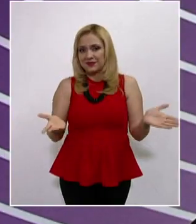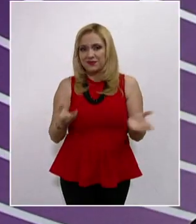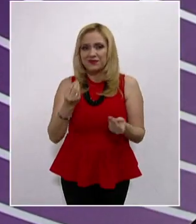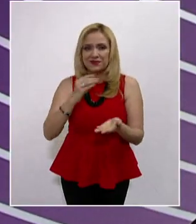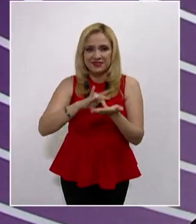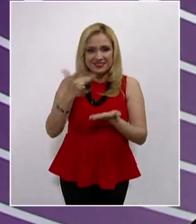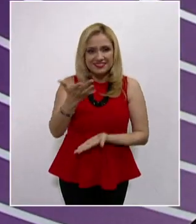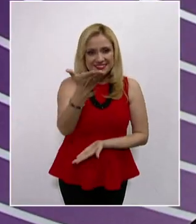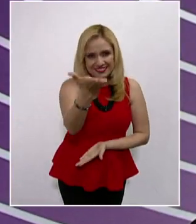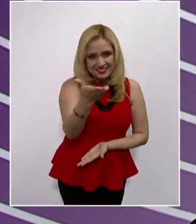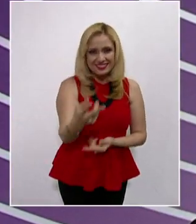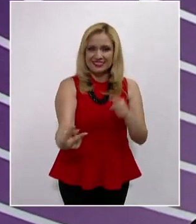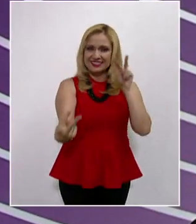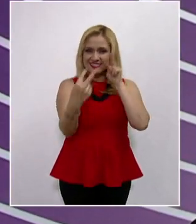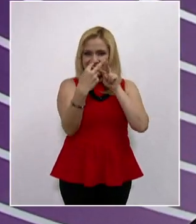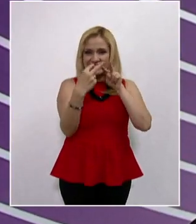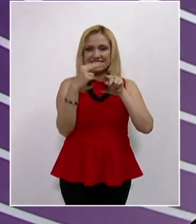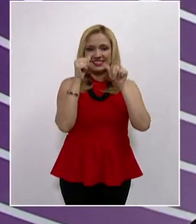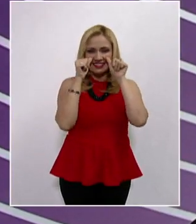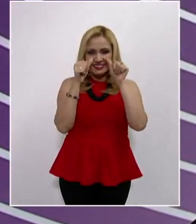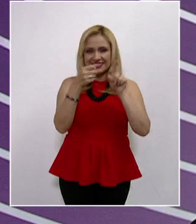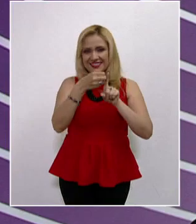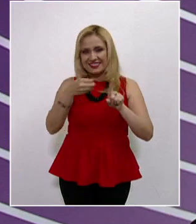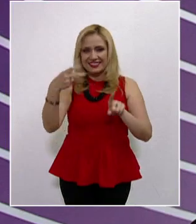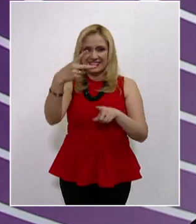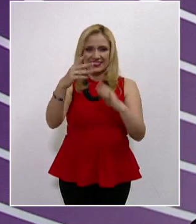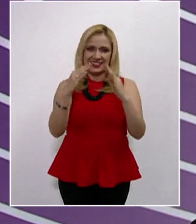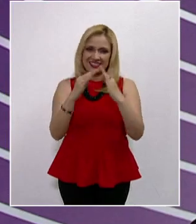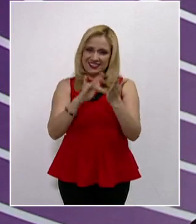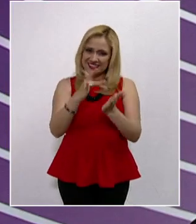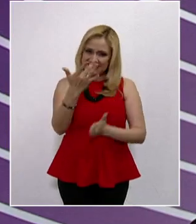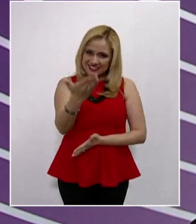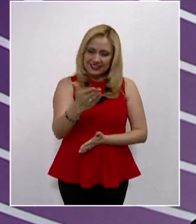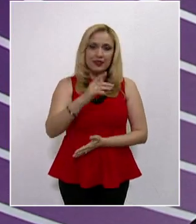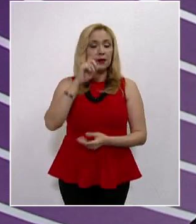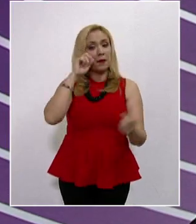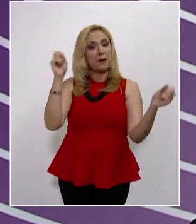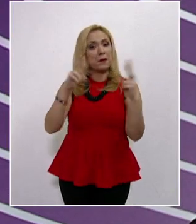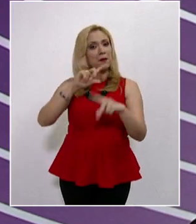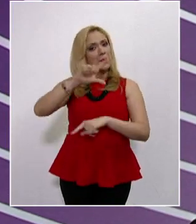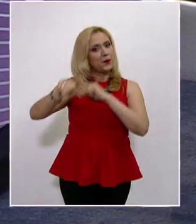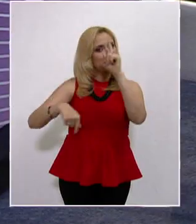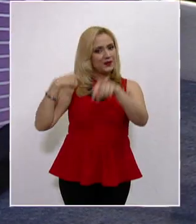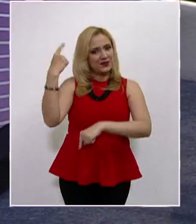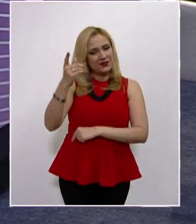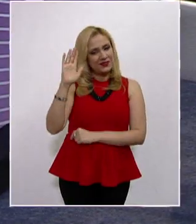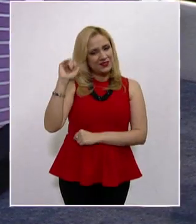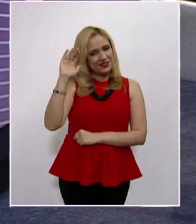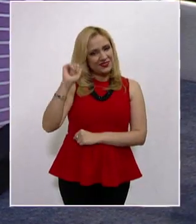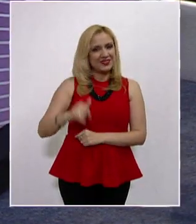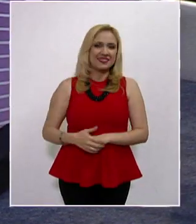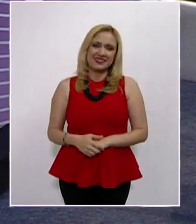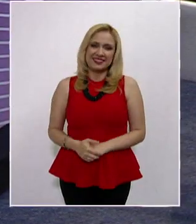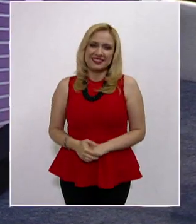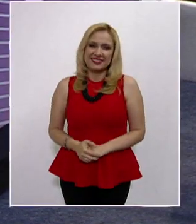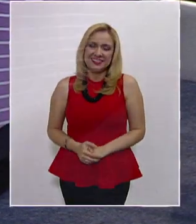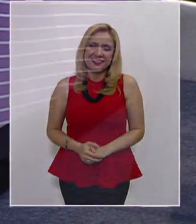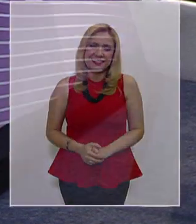gracias también a usted, auditorio, por acompañarnos desde su casa. Nos vemos en una próxima emisión de Tus Derechos. Hasta la próxima.